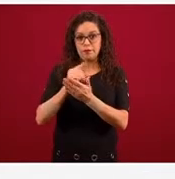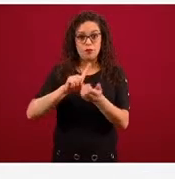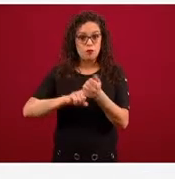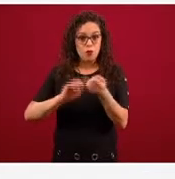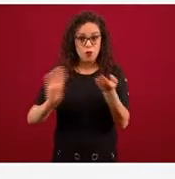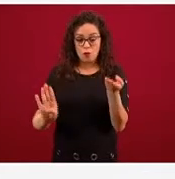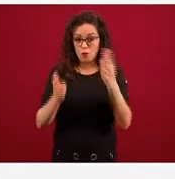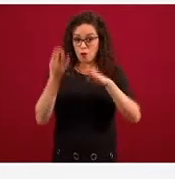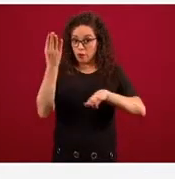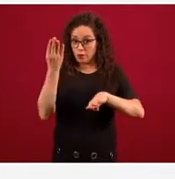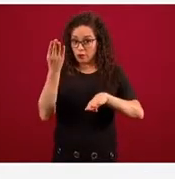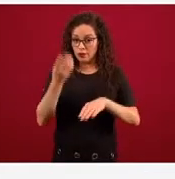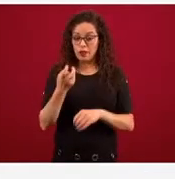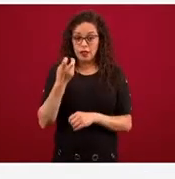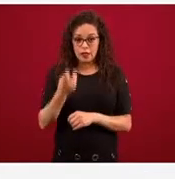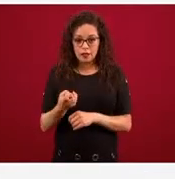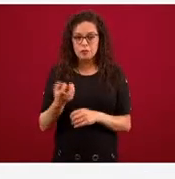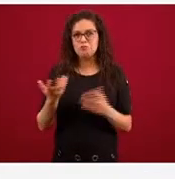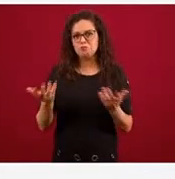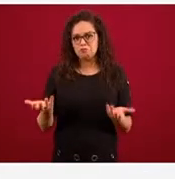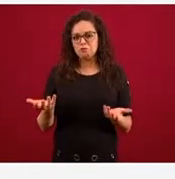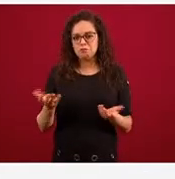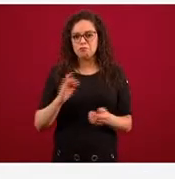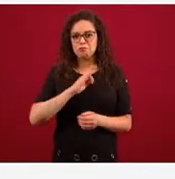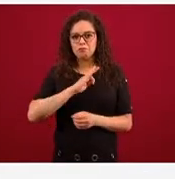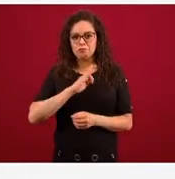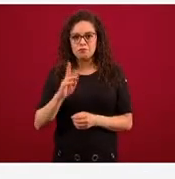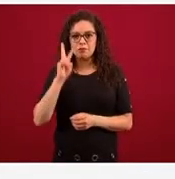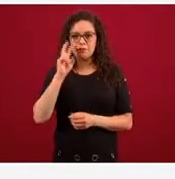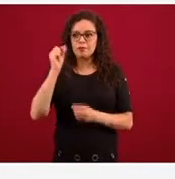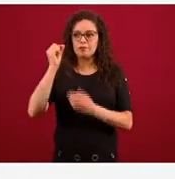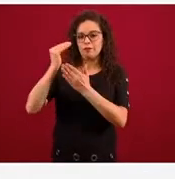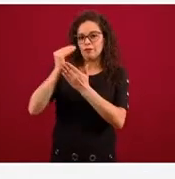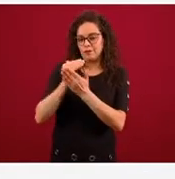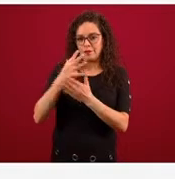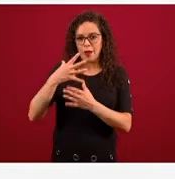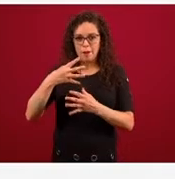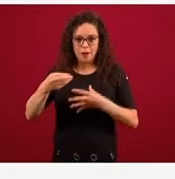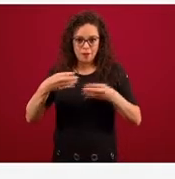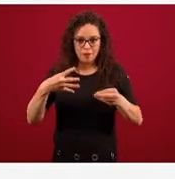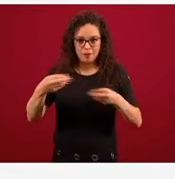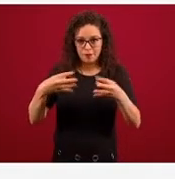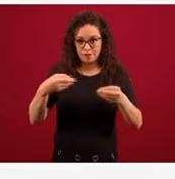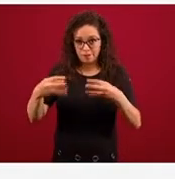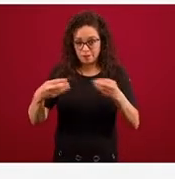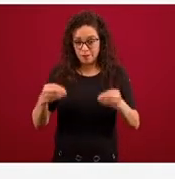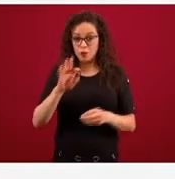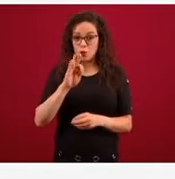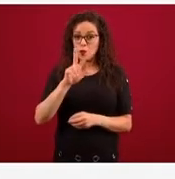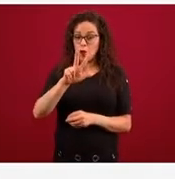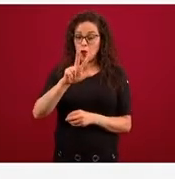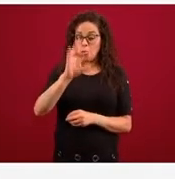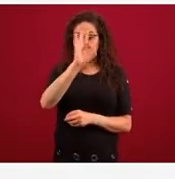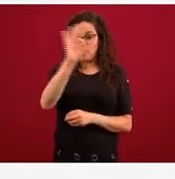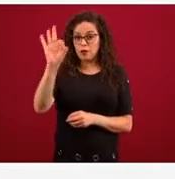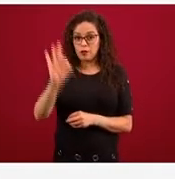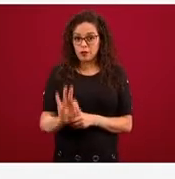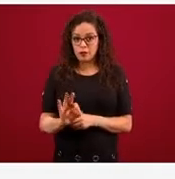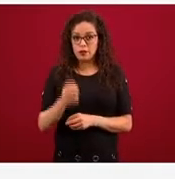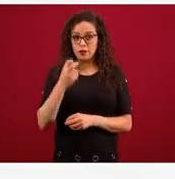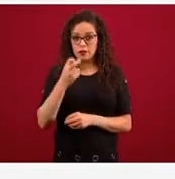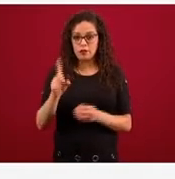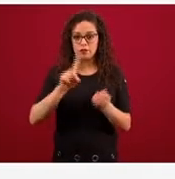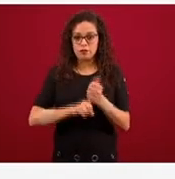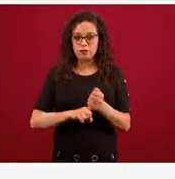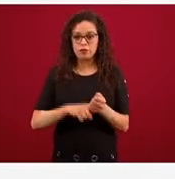mundial, lo que habla which un poco de la talks contracción speaks a little de bit la to the pandemia como tal. contraction that has been going on 48% son ese